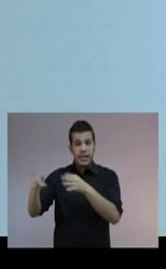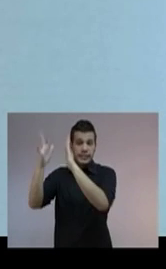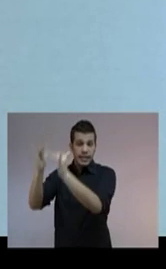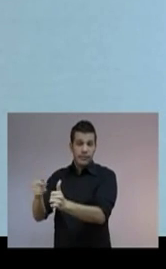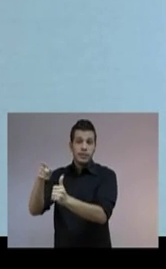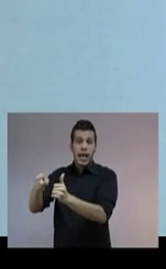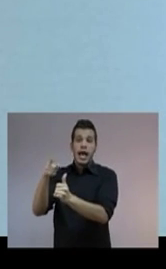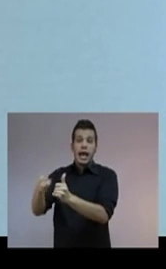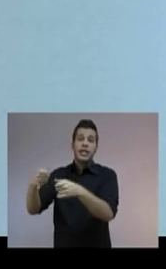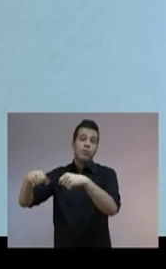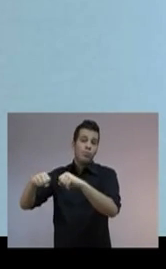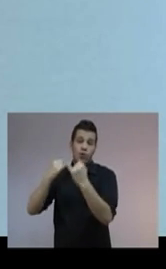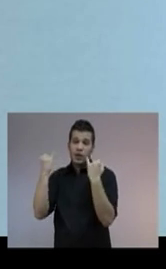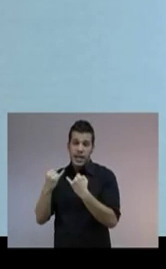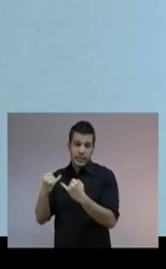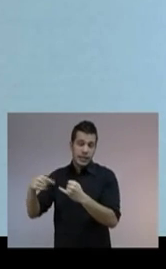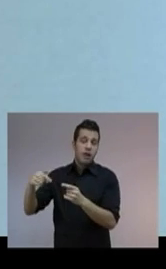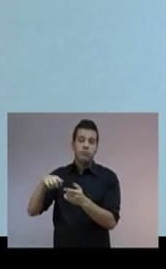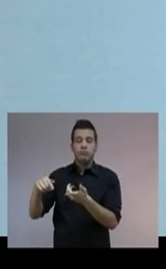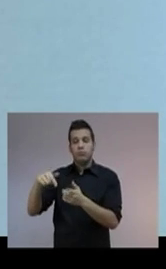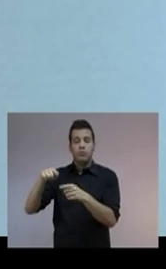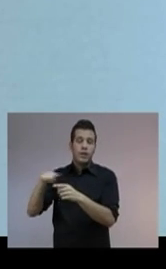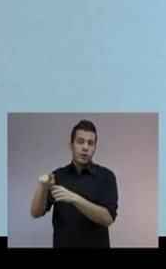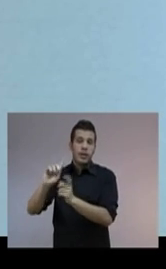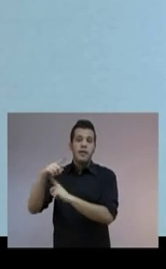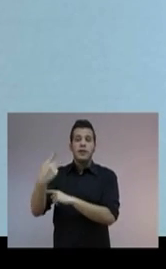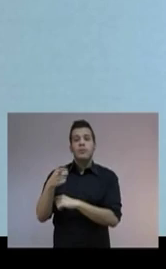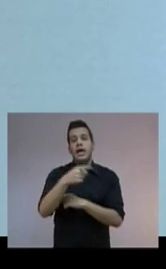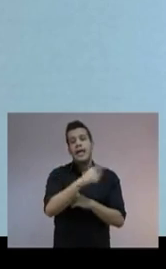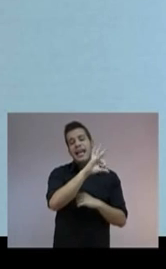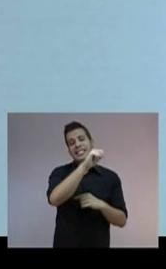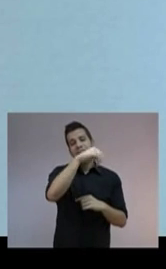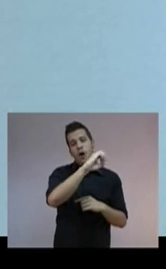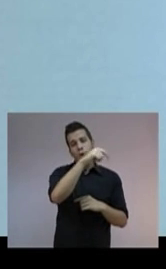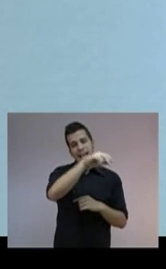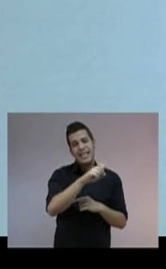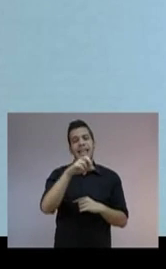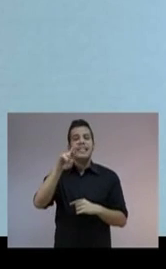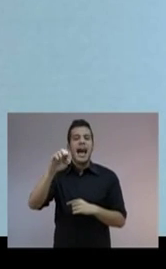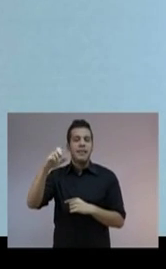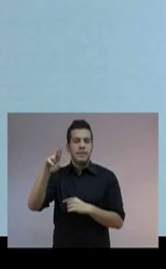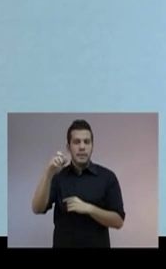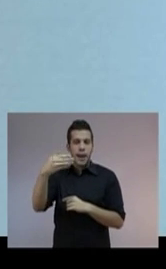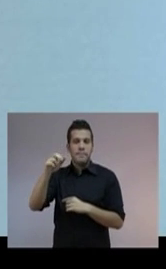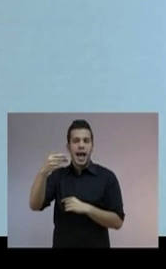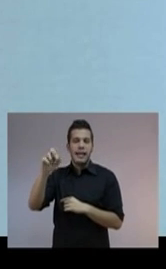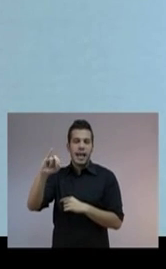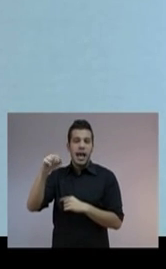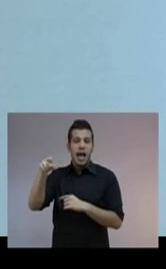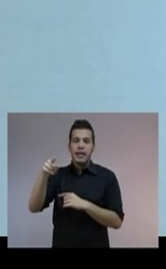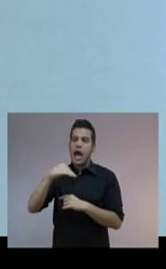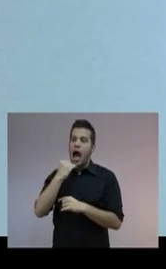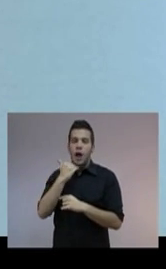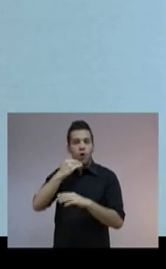eléctrica. Después nos desplazamos a Cala Saona y el Cap de Bavaria, uno de los paisajes más bellos y característicos de esta isla